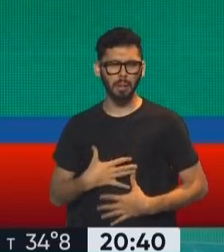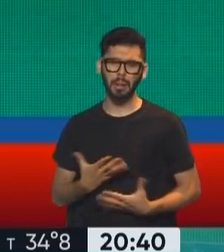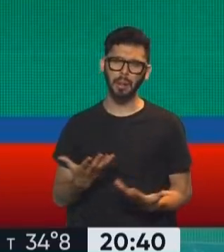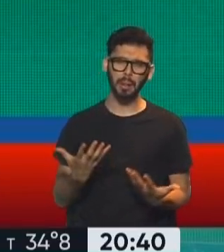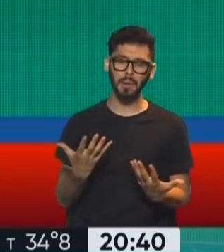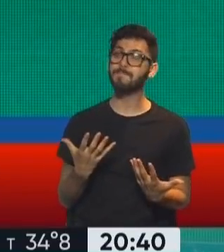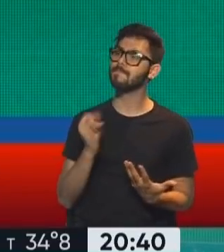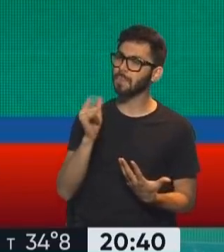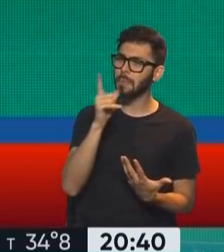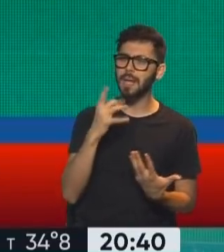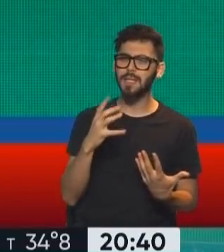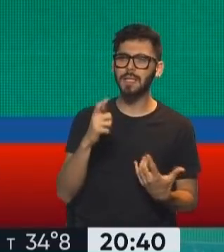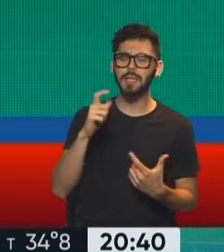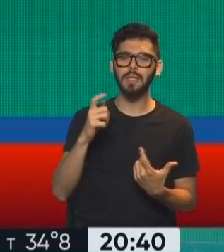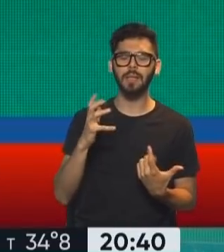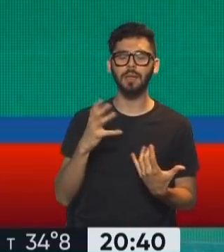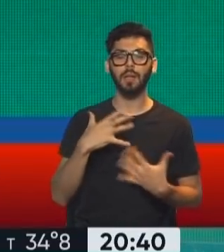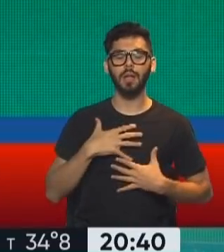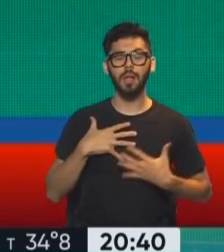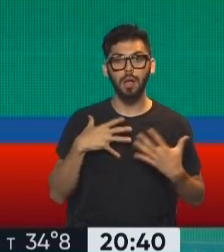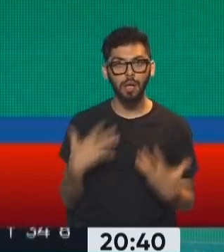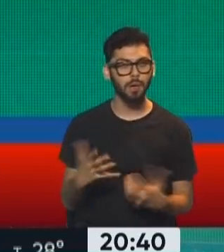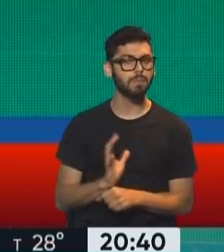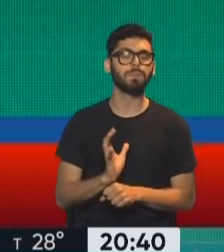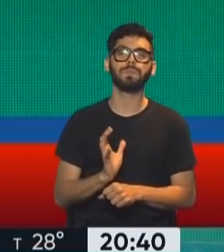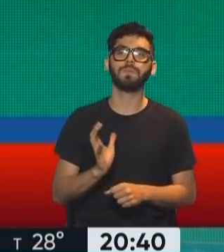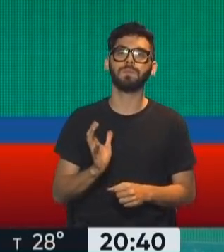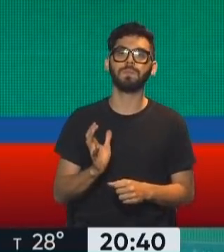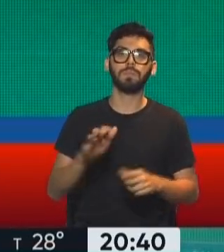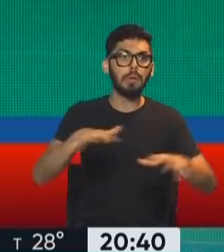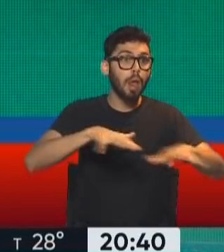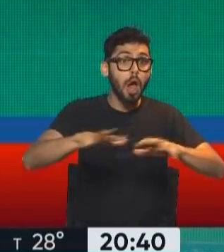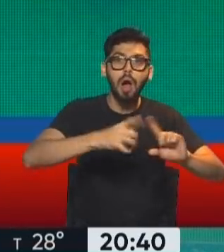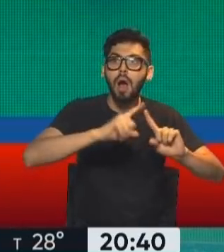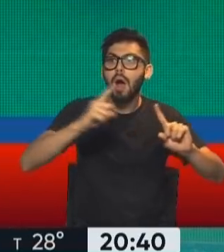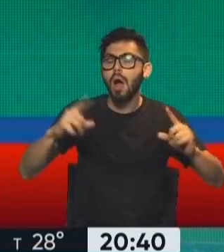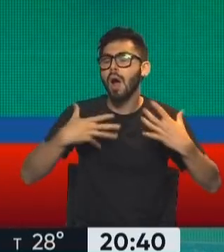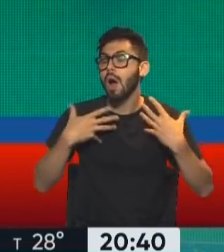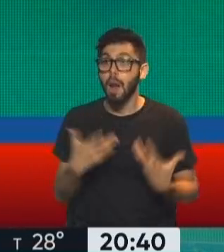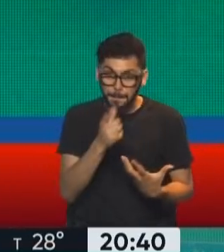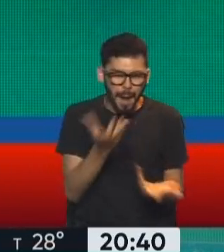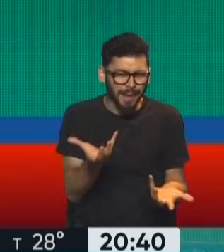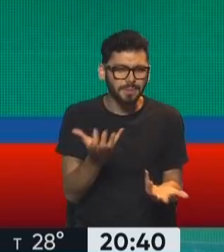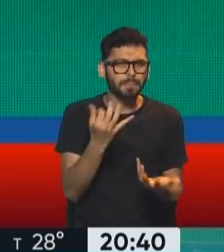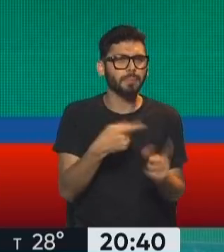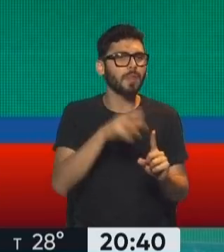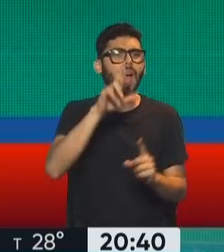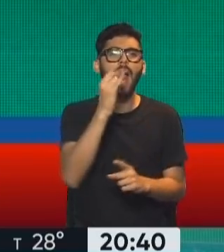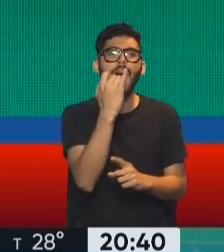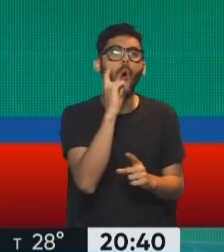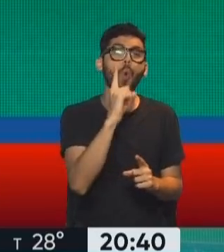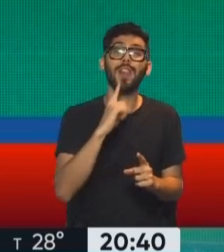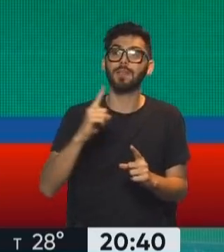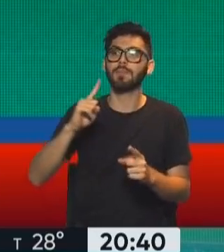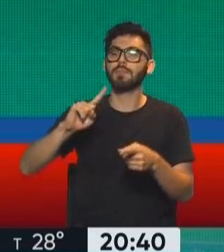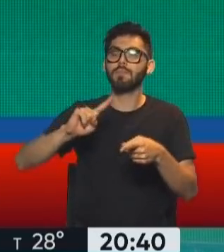y hay una desnaturalización de lo que efectivamente está ocurriendo. Raúl recién habla de la judicialización de la política,